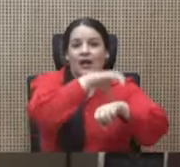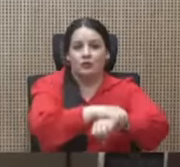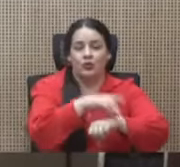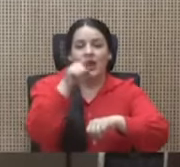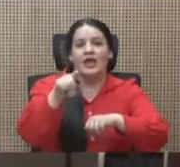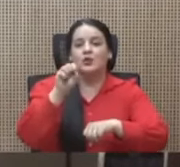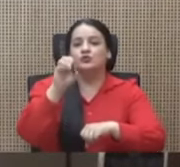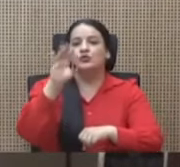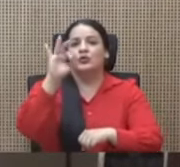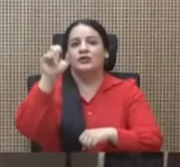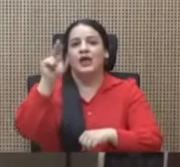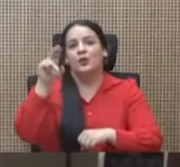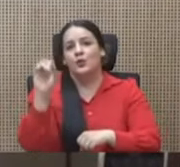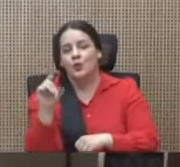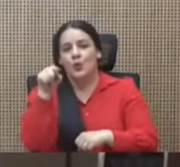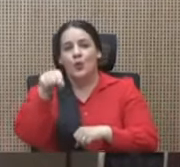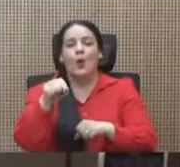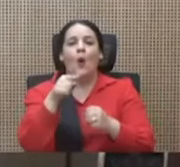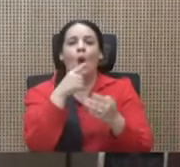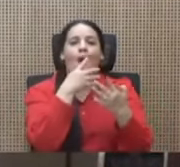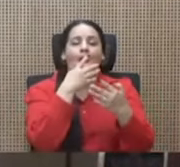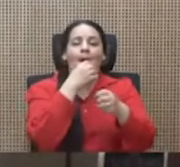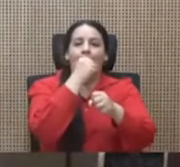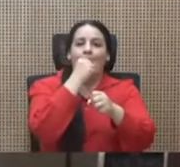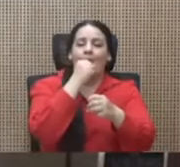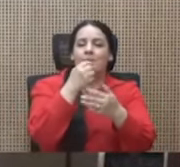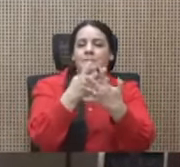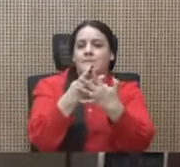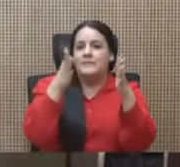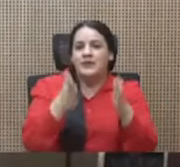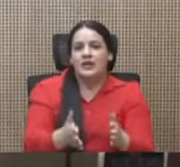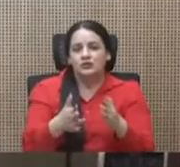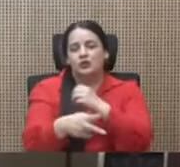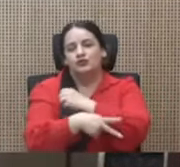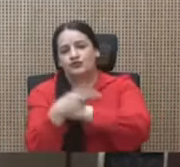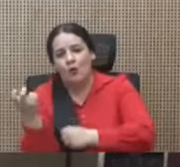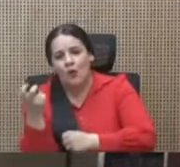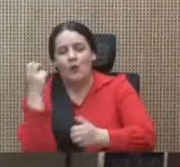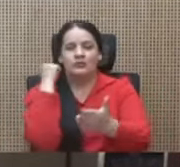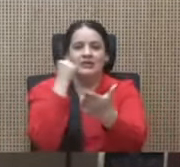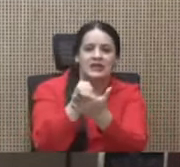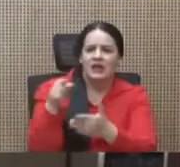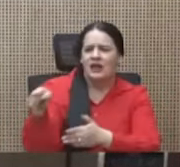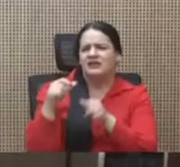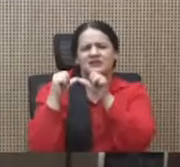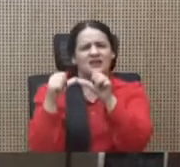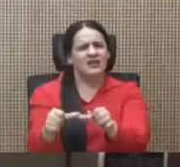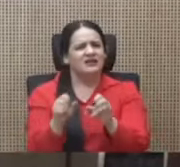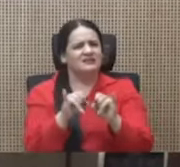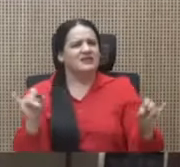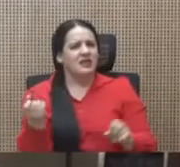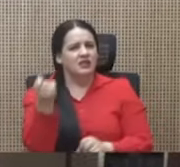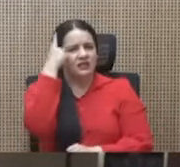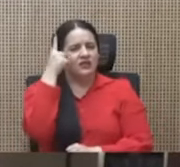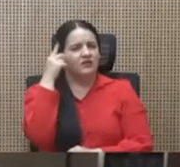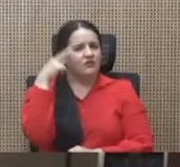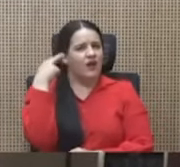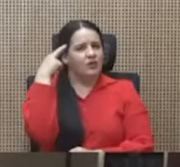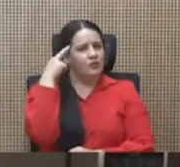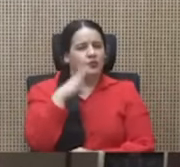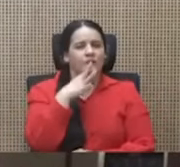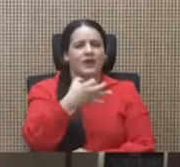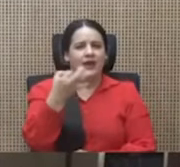por causas como robos asaltos homicidios y quién sabe qué más mientras él seguía sin entender la razón real de su